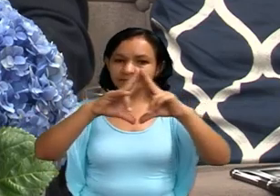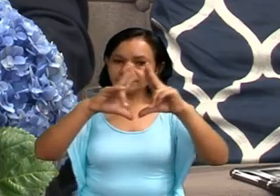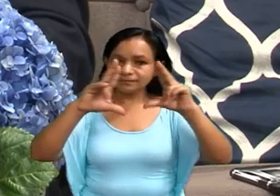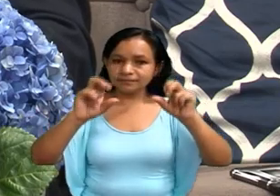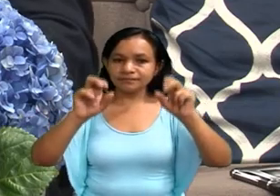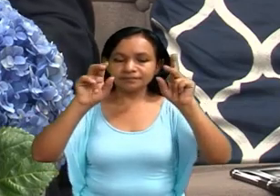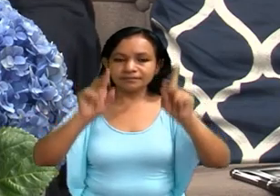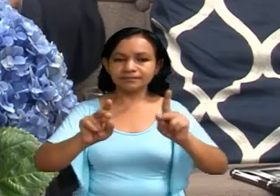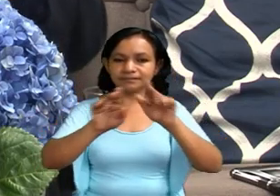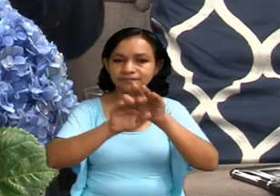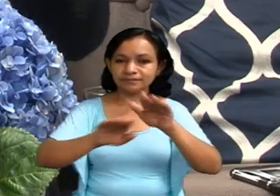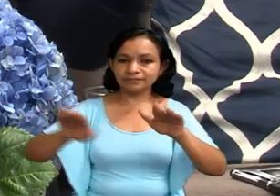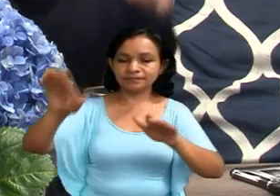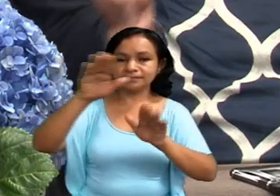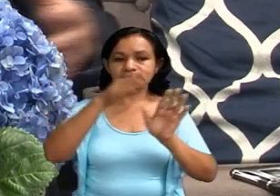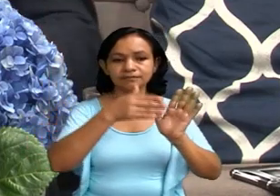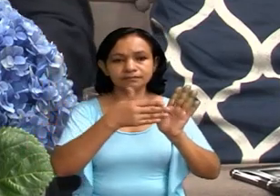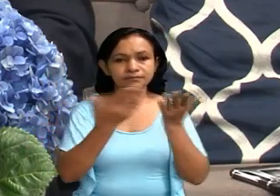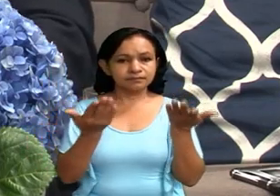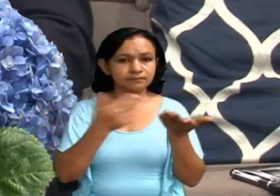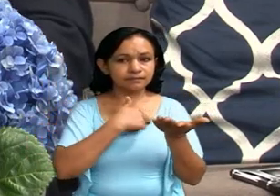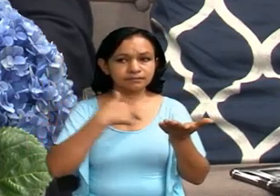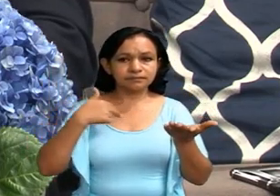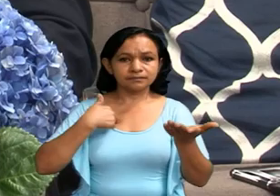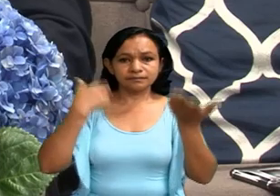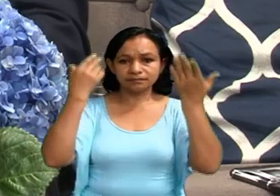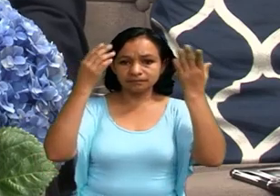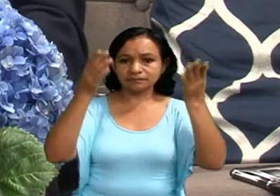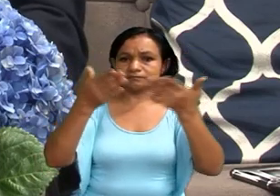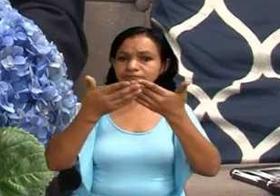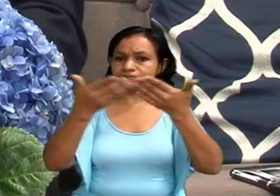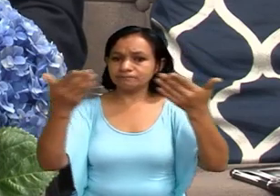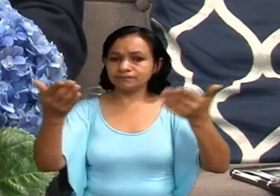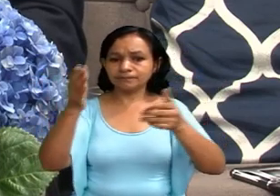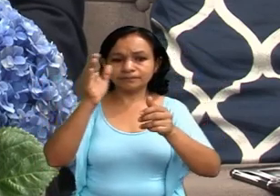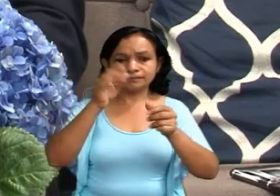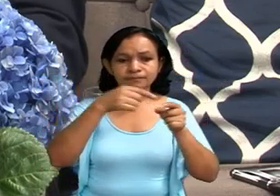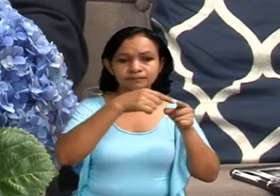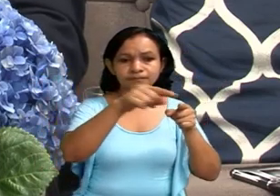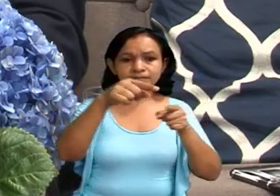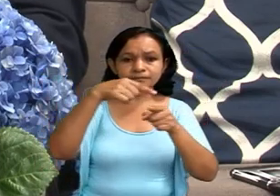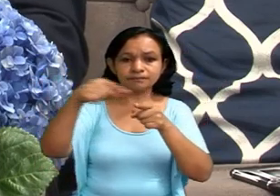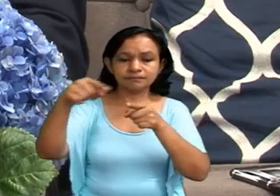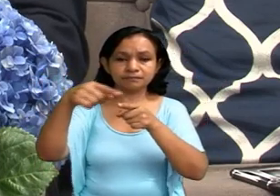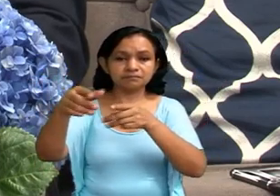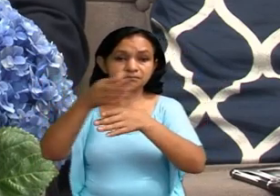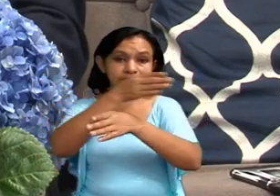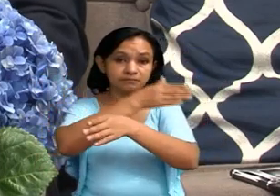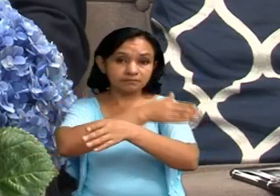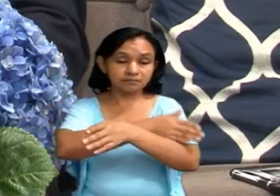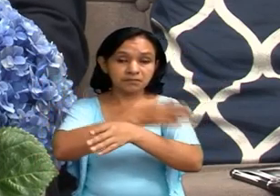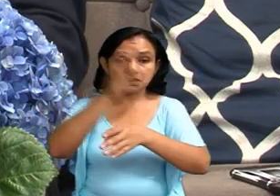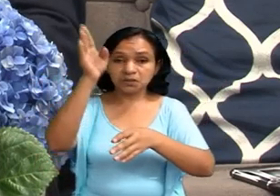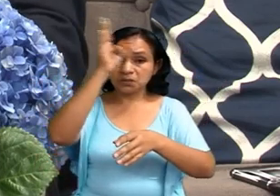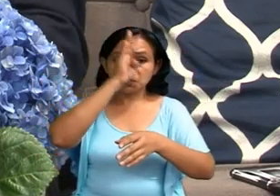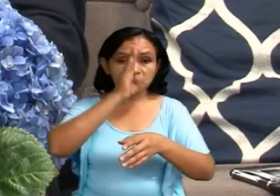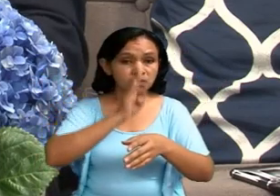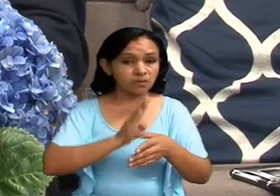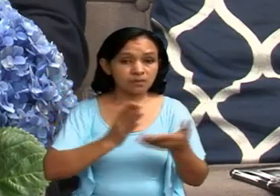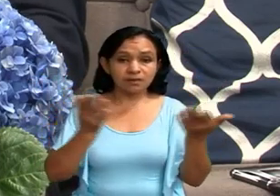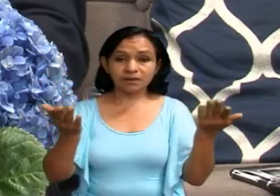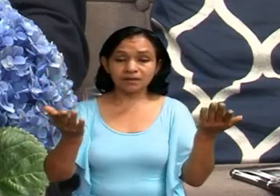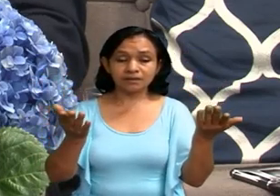que estamos democratizando más la cultura. O sea, municipios que históricamente pues no había una